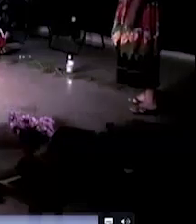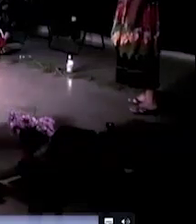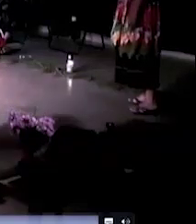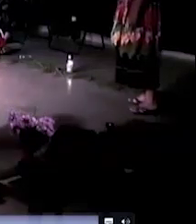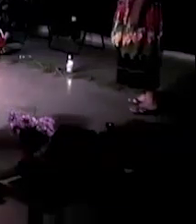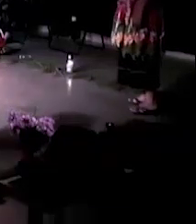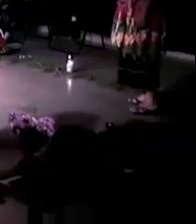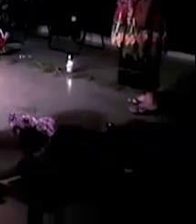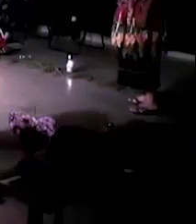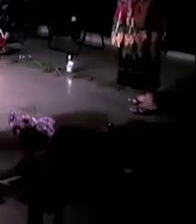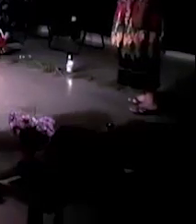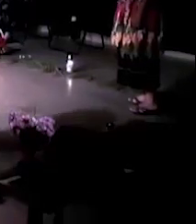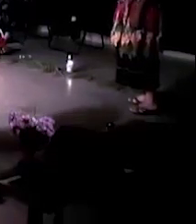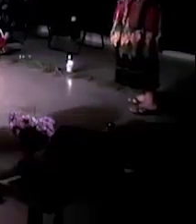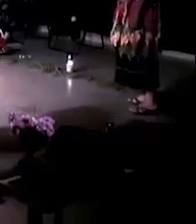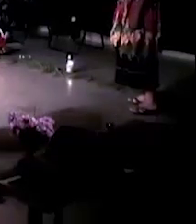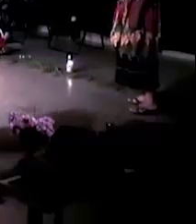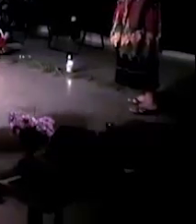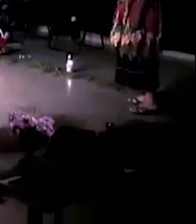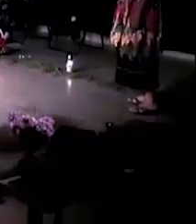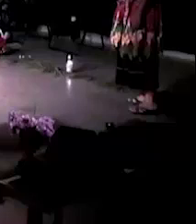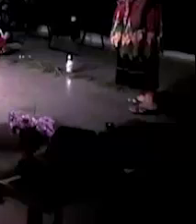uno de ellos de dos años